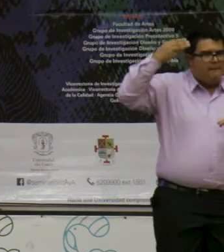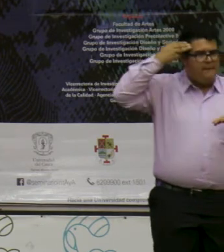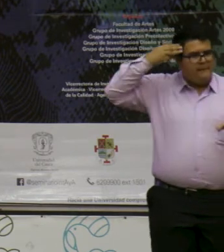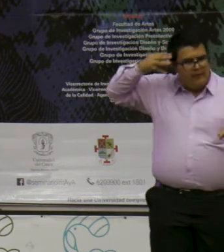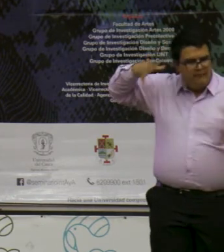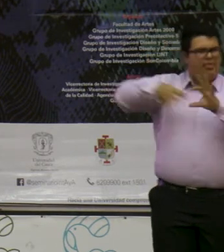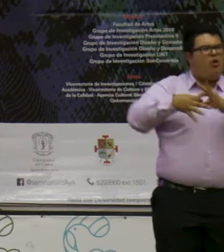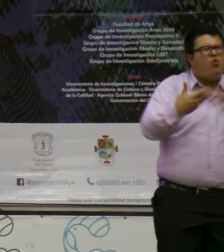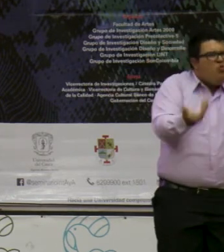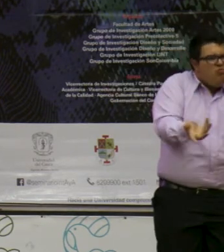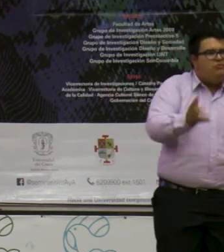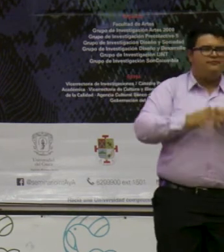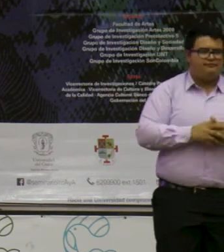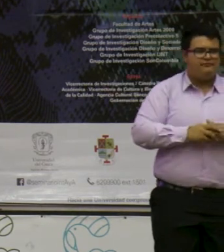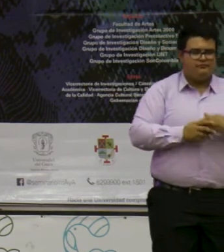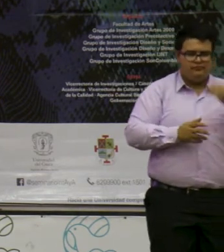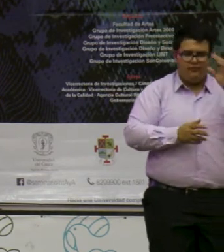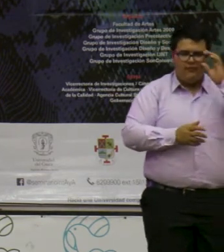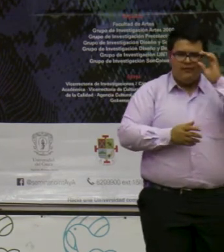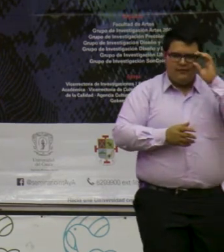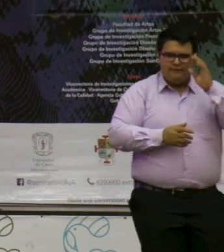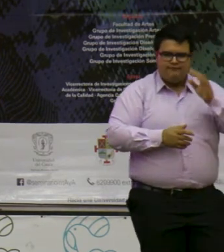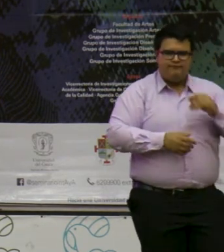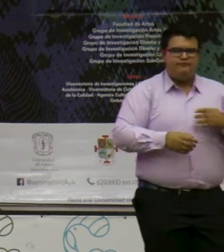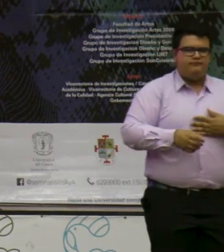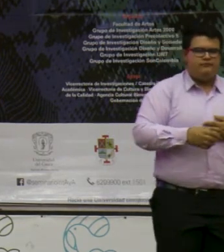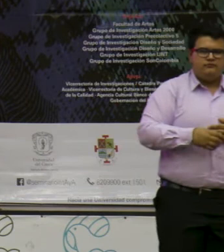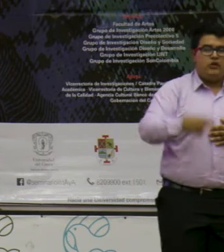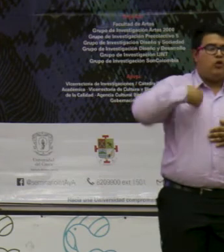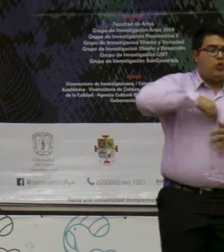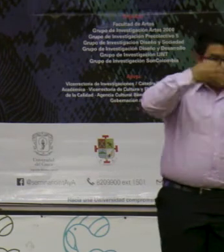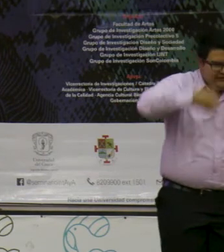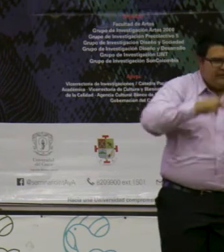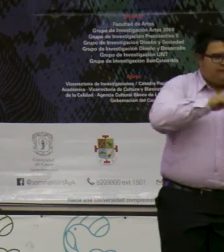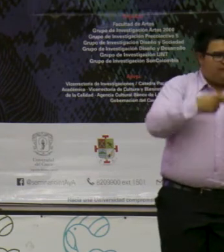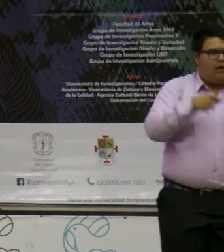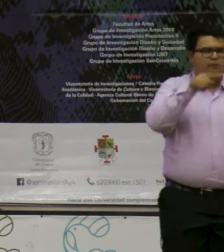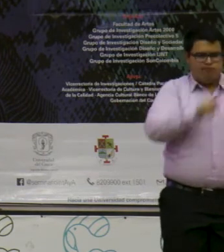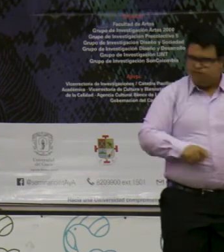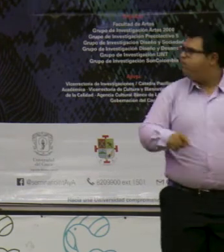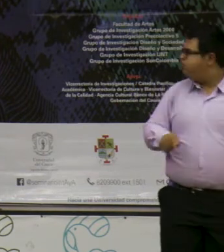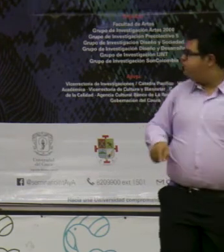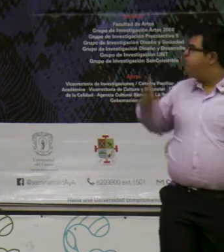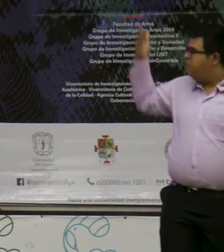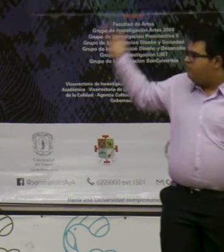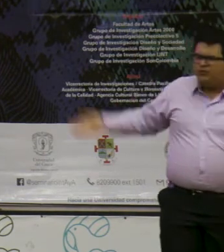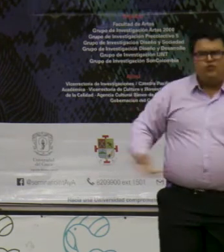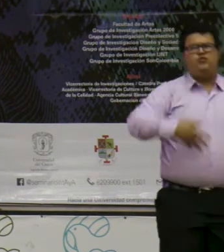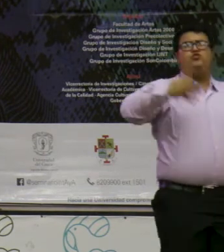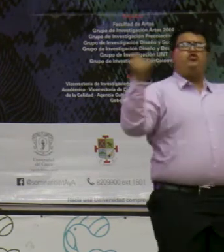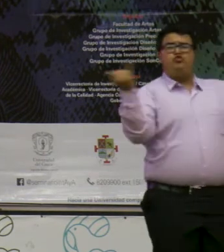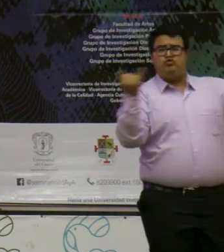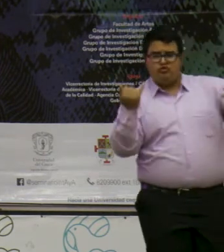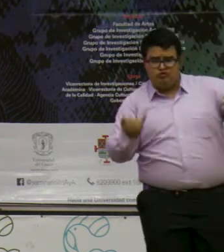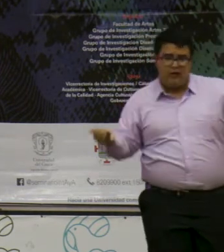¿vale? Entonces tomamos tres definiciones todas prestadas. Eso también es fabuloso de la ilustración.